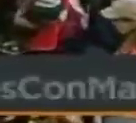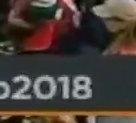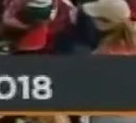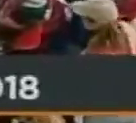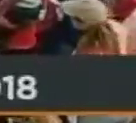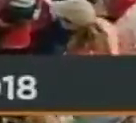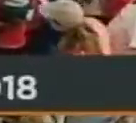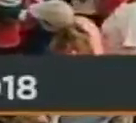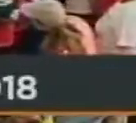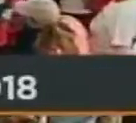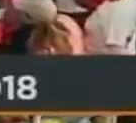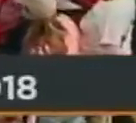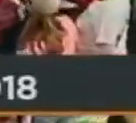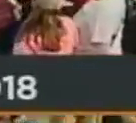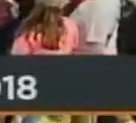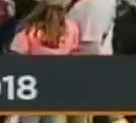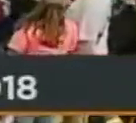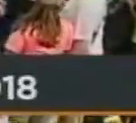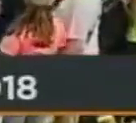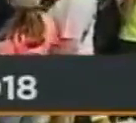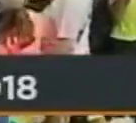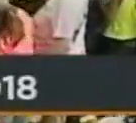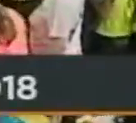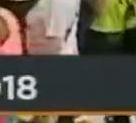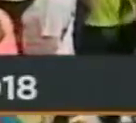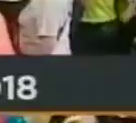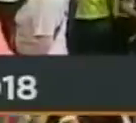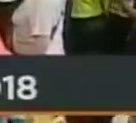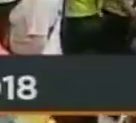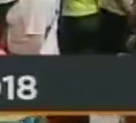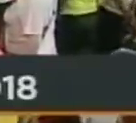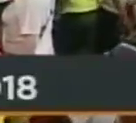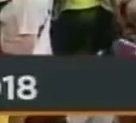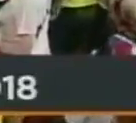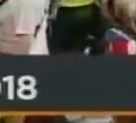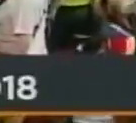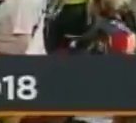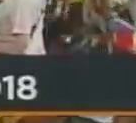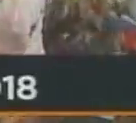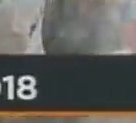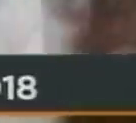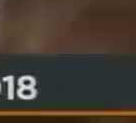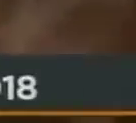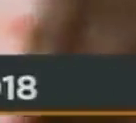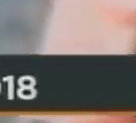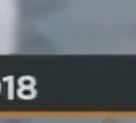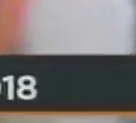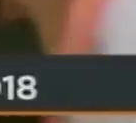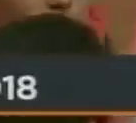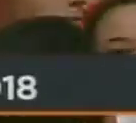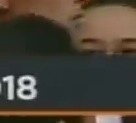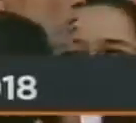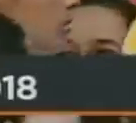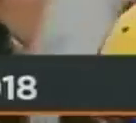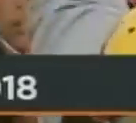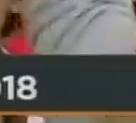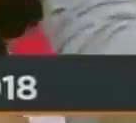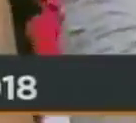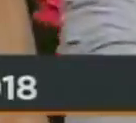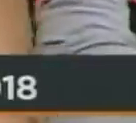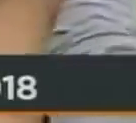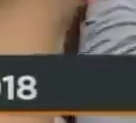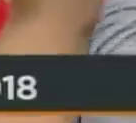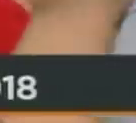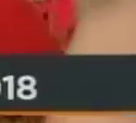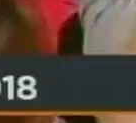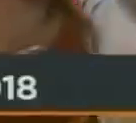esta asamblea, el jefe de Estado venezolano ha dicho que está listo para dar la batalla electoral. Incluso pidió